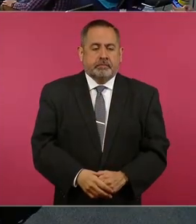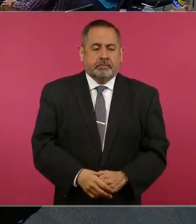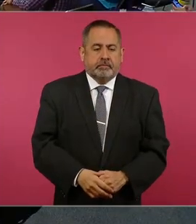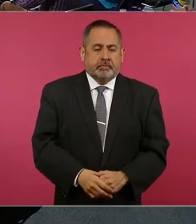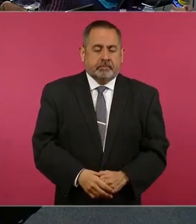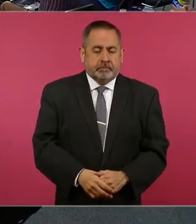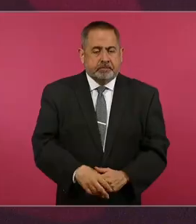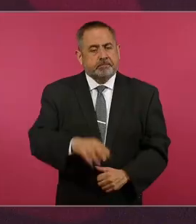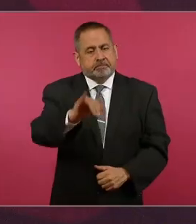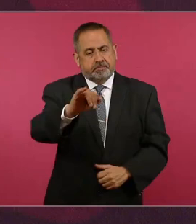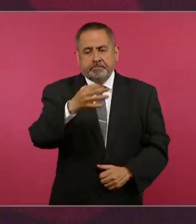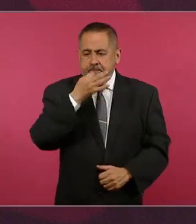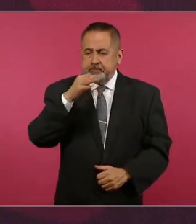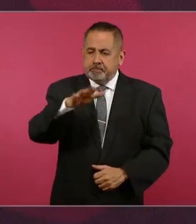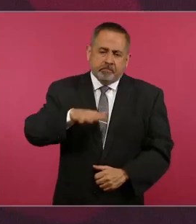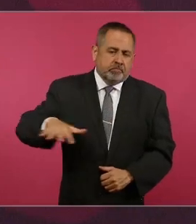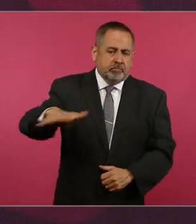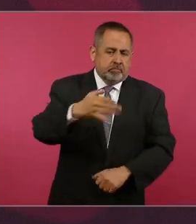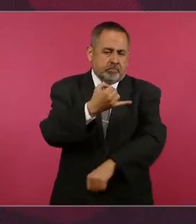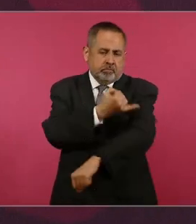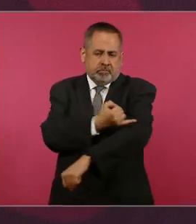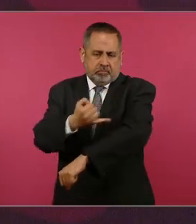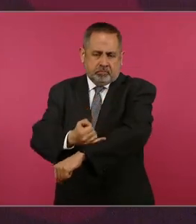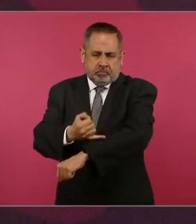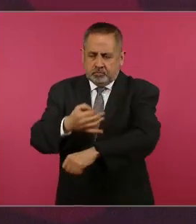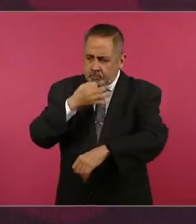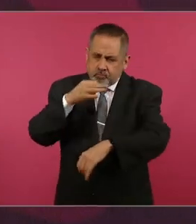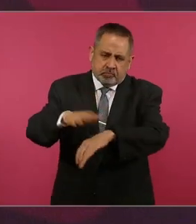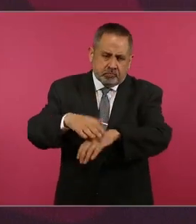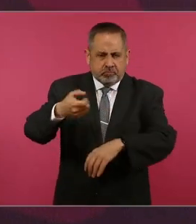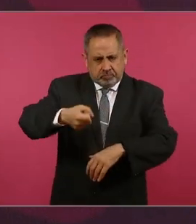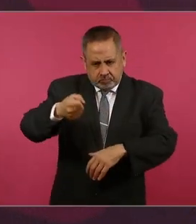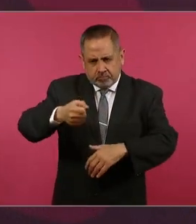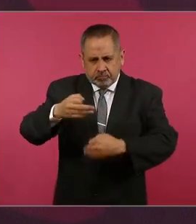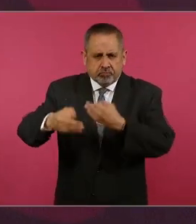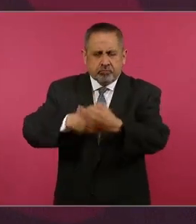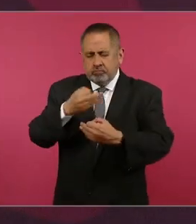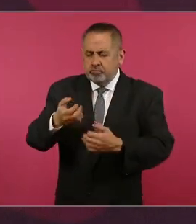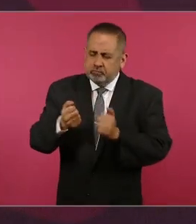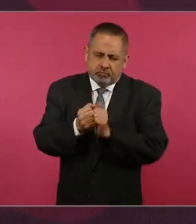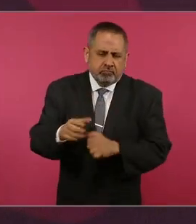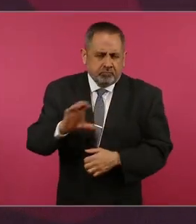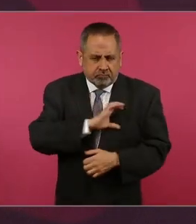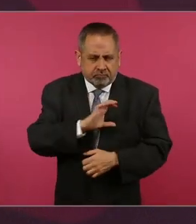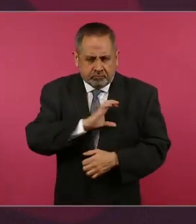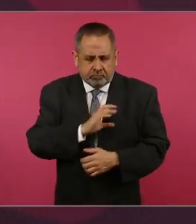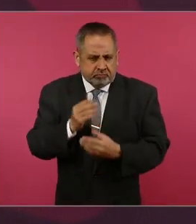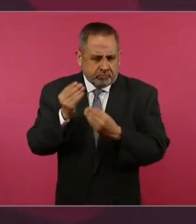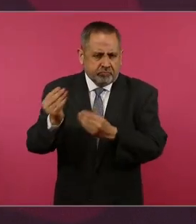envío a toda la gente de Iztapalapa un saludo cariñosísimo